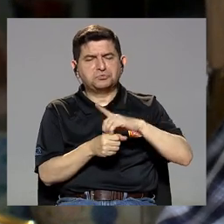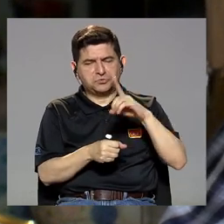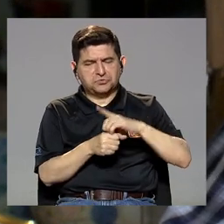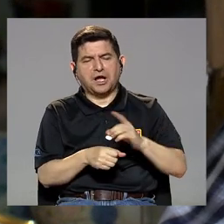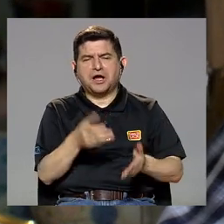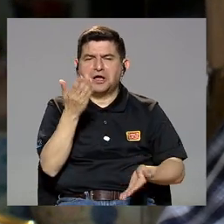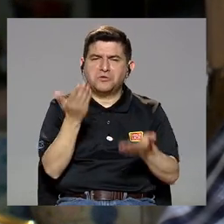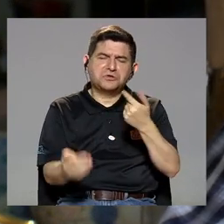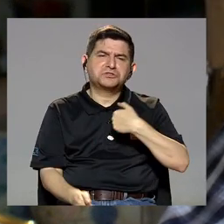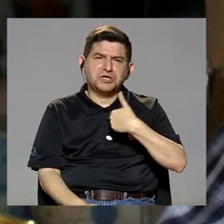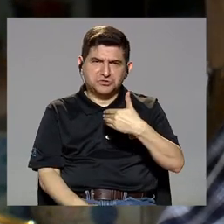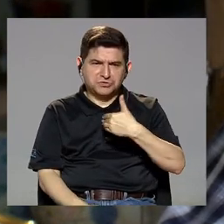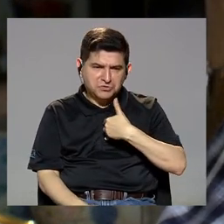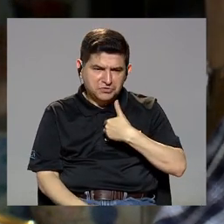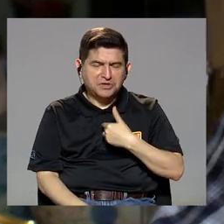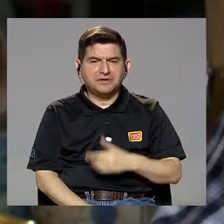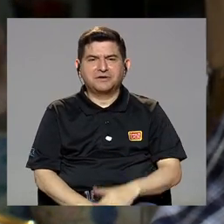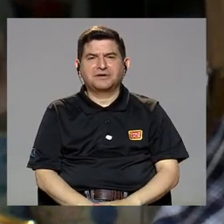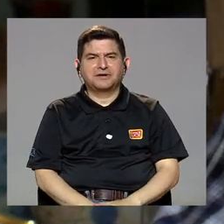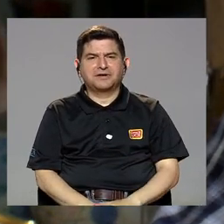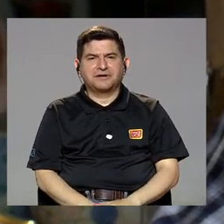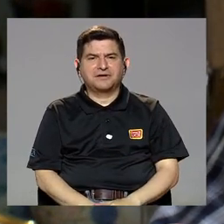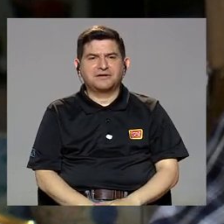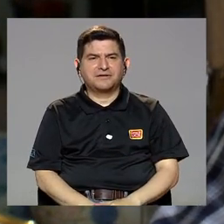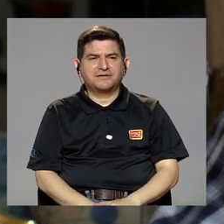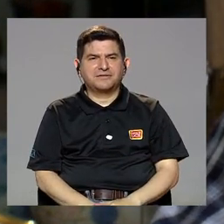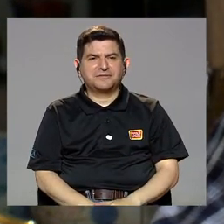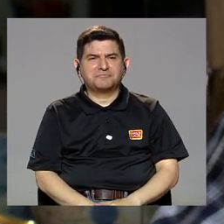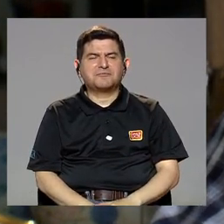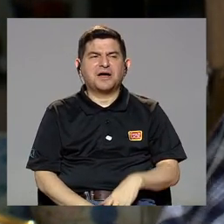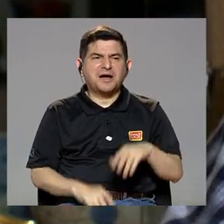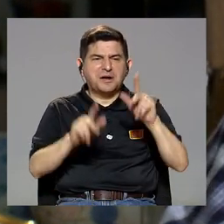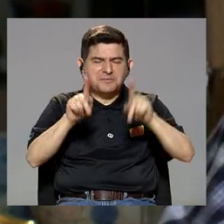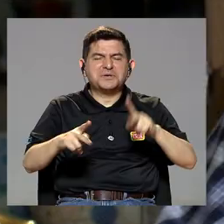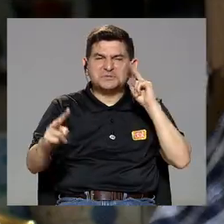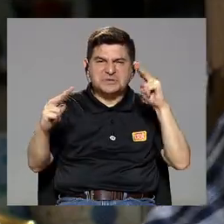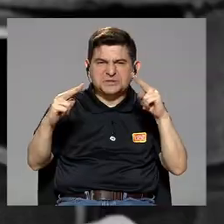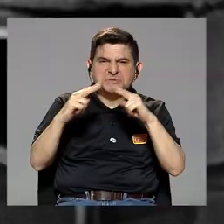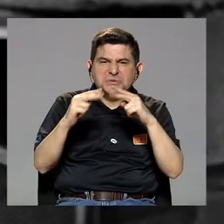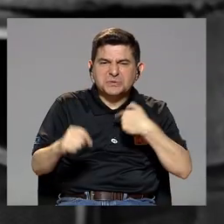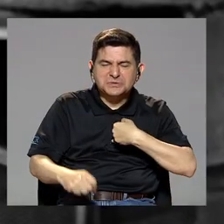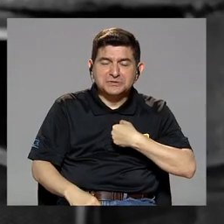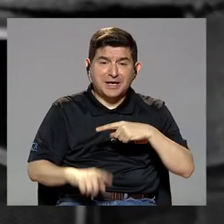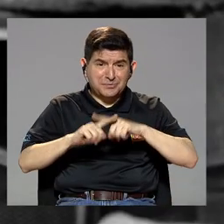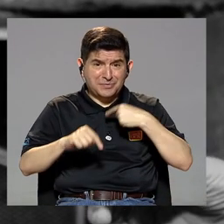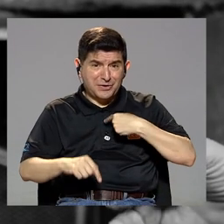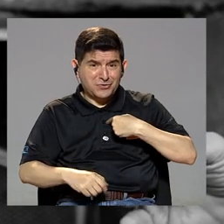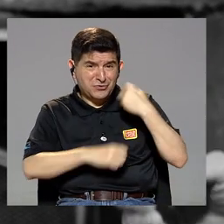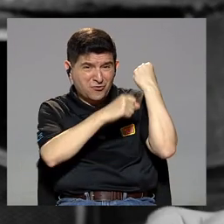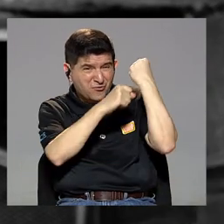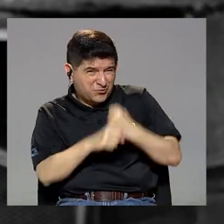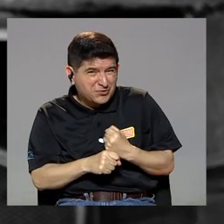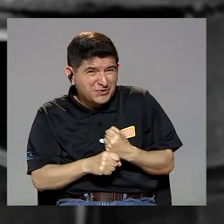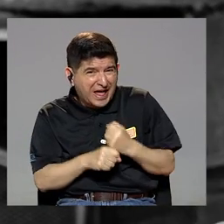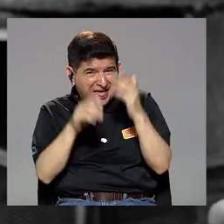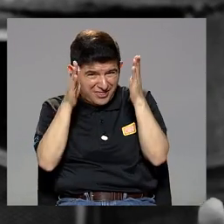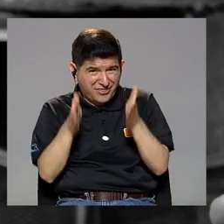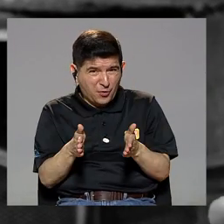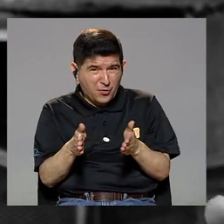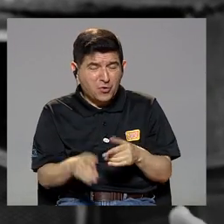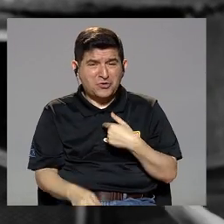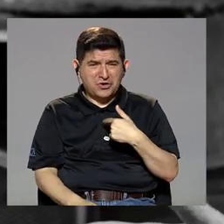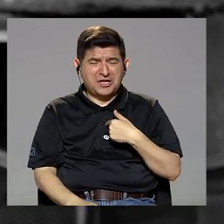vez yo tenía que me conocía la et pero que yo fui el fundador y que yo fui la